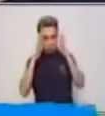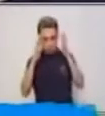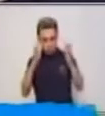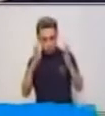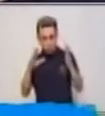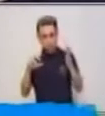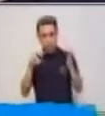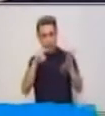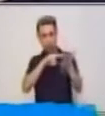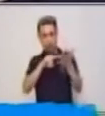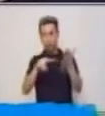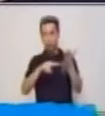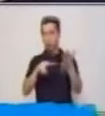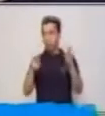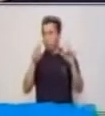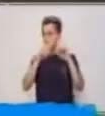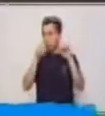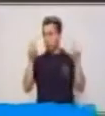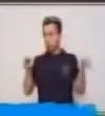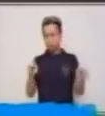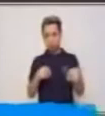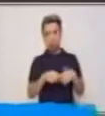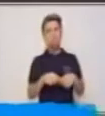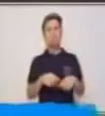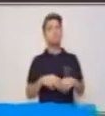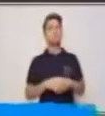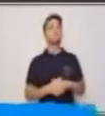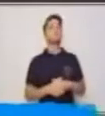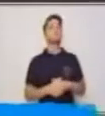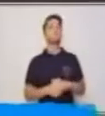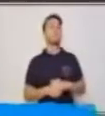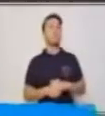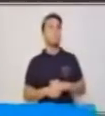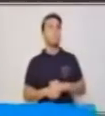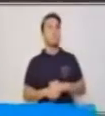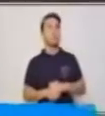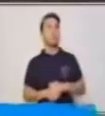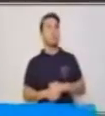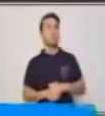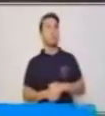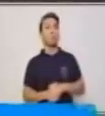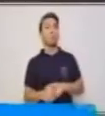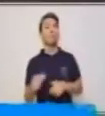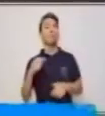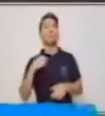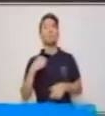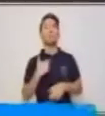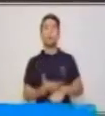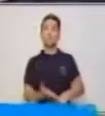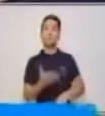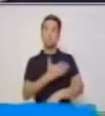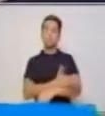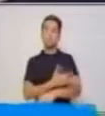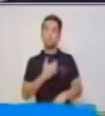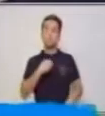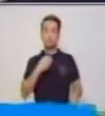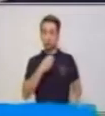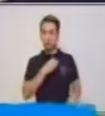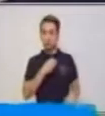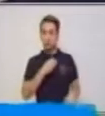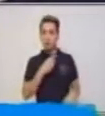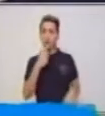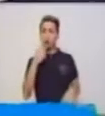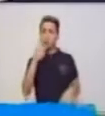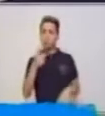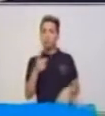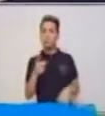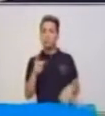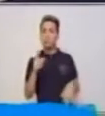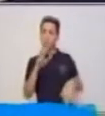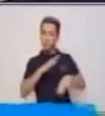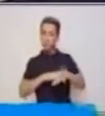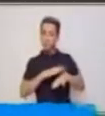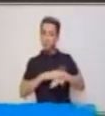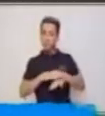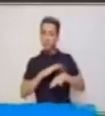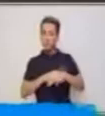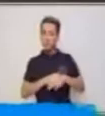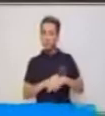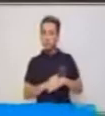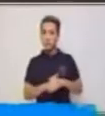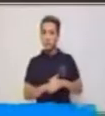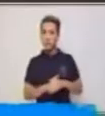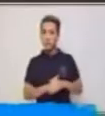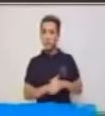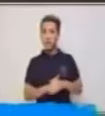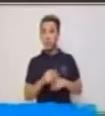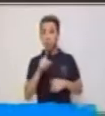lectura. Antes de empezar, quiero recomendarles que por favor, si tienen